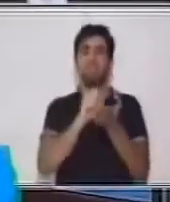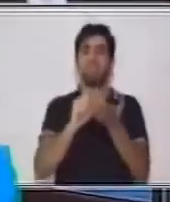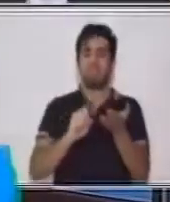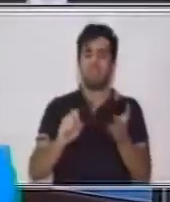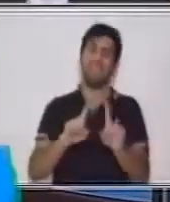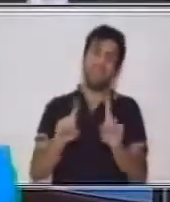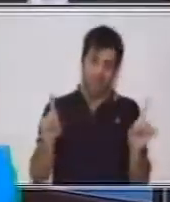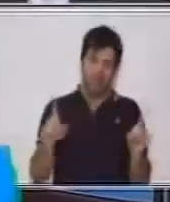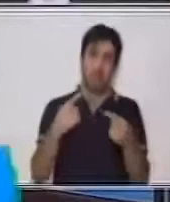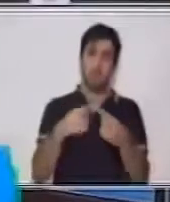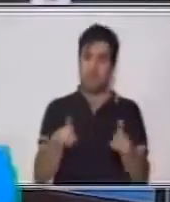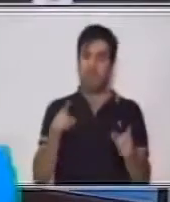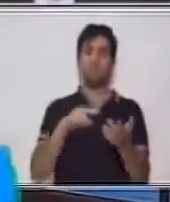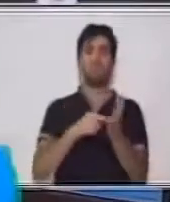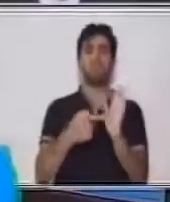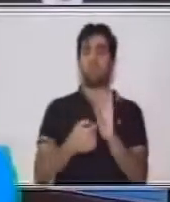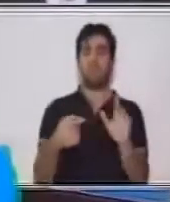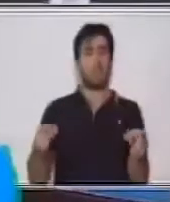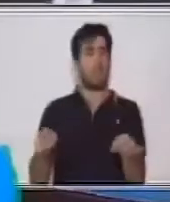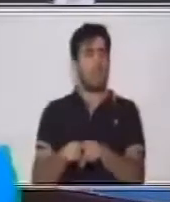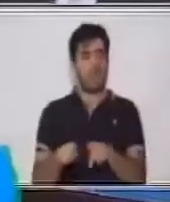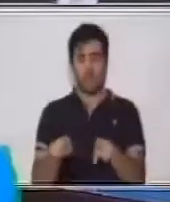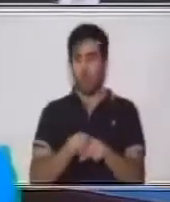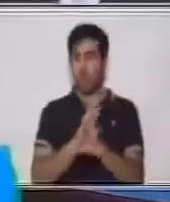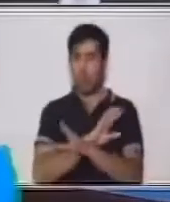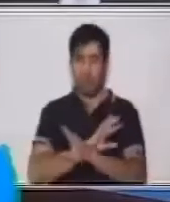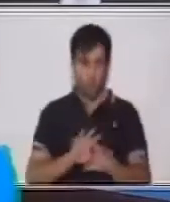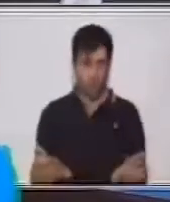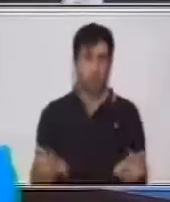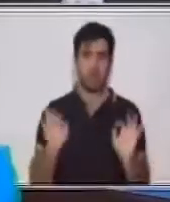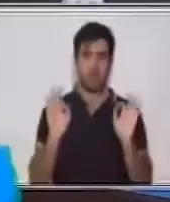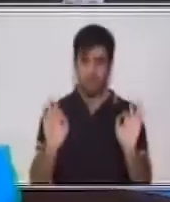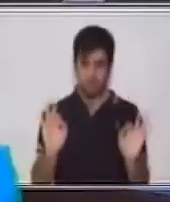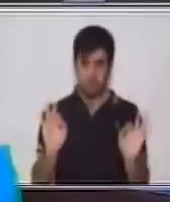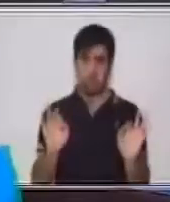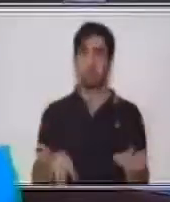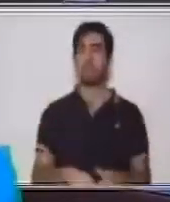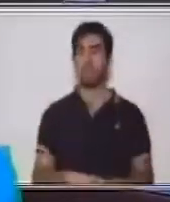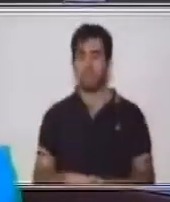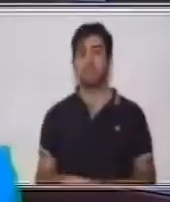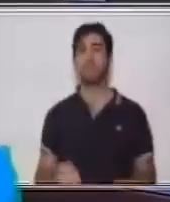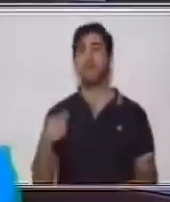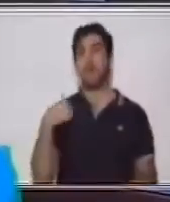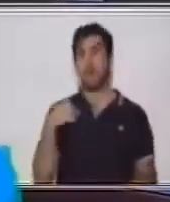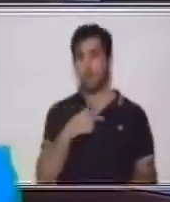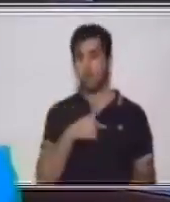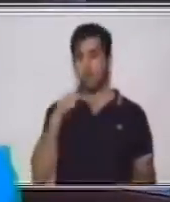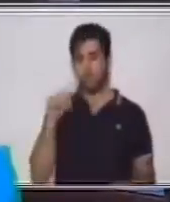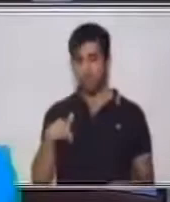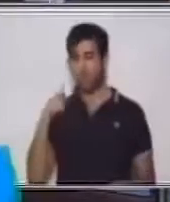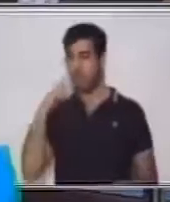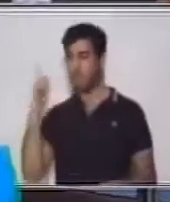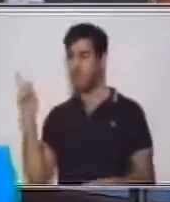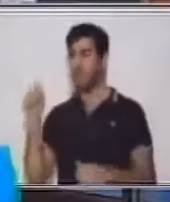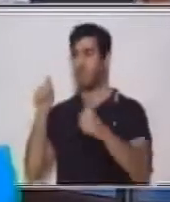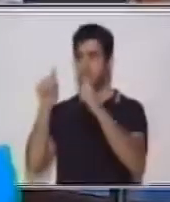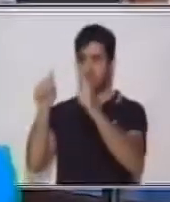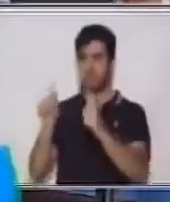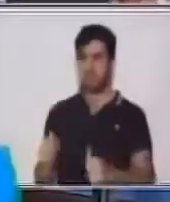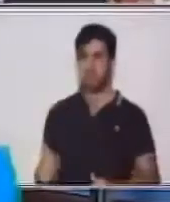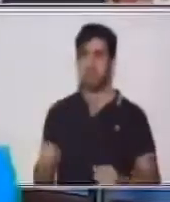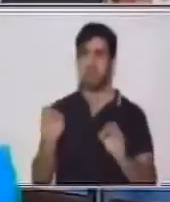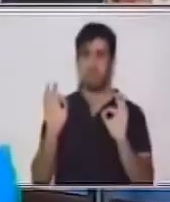lo mismo. Muy bien. Vamos a pegar entonces delgado,